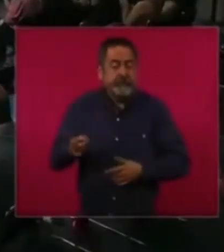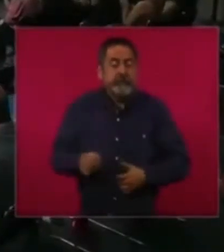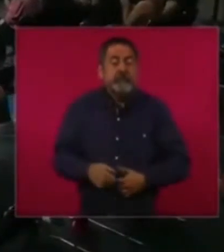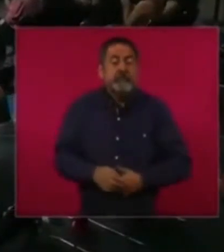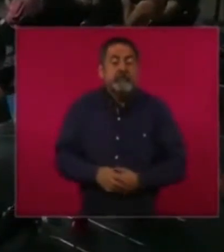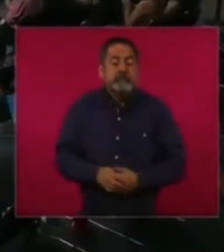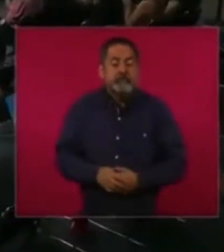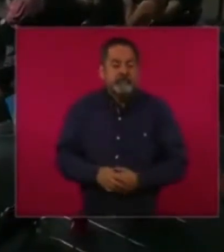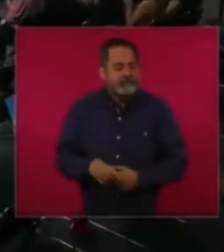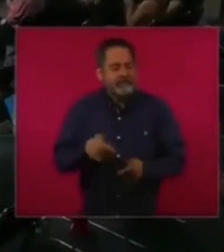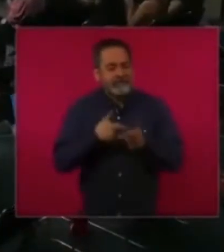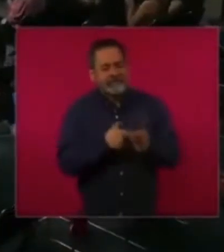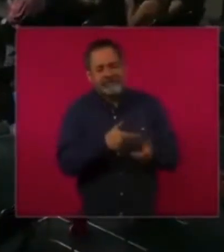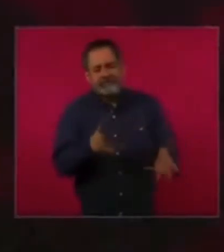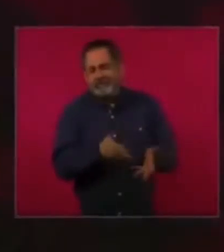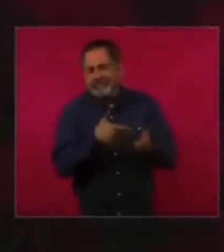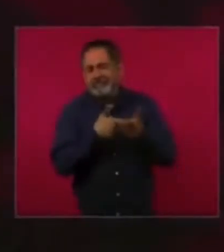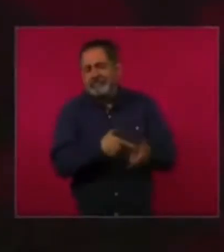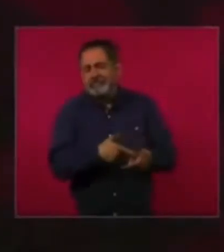sigan ustedes, ¿no?